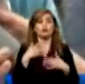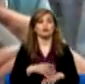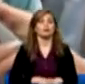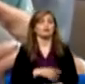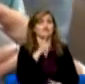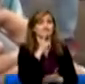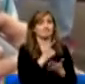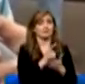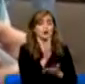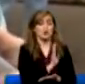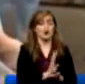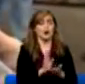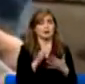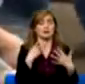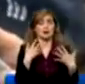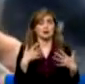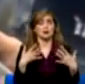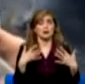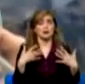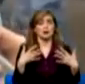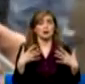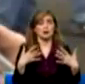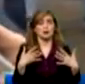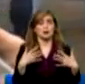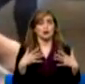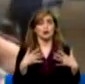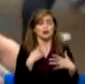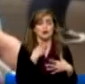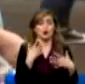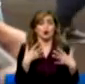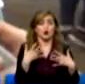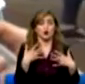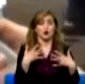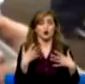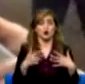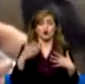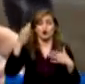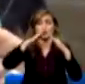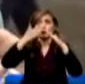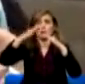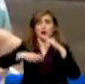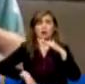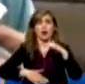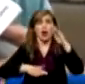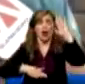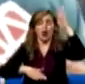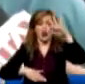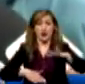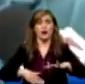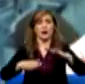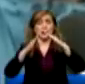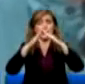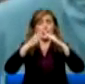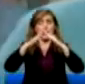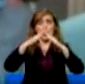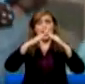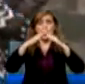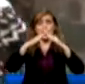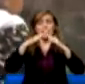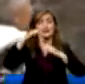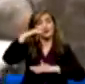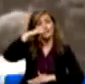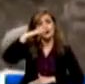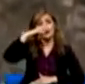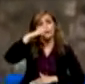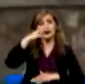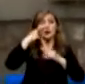barrio casi se puso, pero terriblemente asustado, porque se cayeron techos, las casas, incluso habían niños